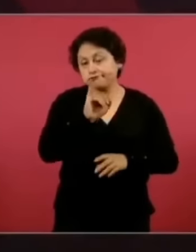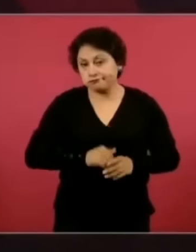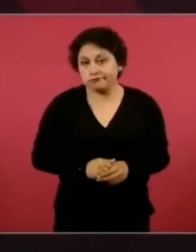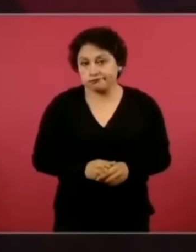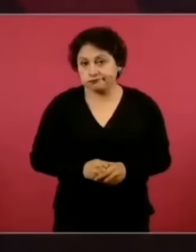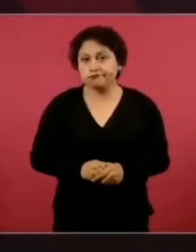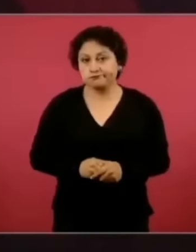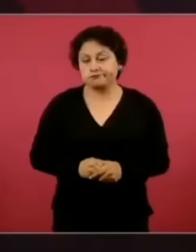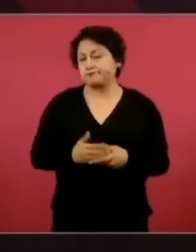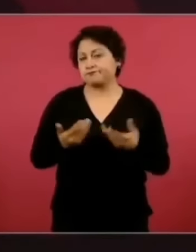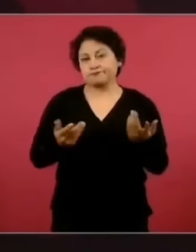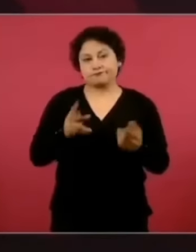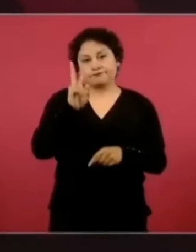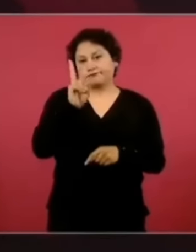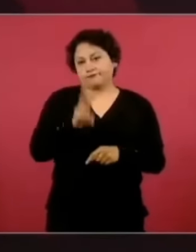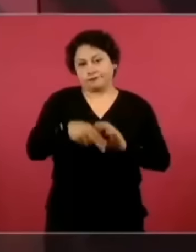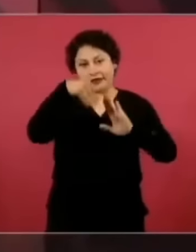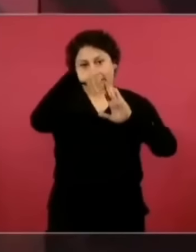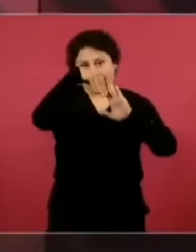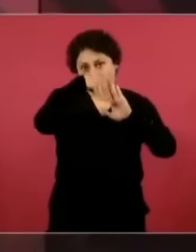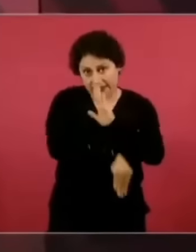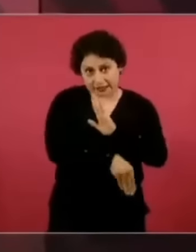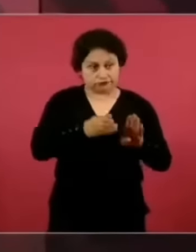es un fracaso, y siempre será un fracaso,